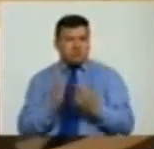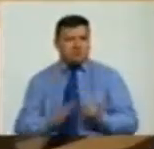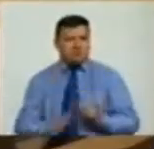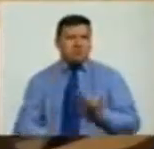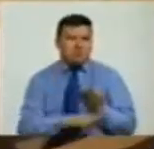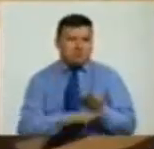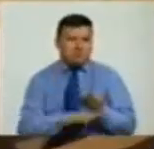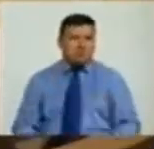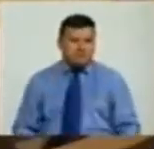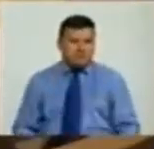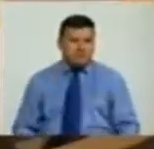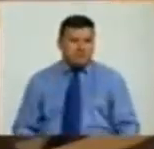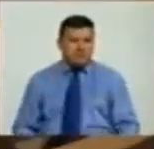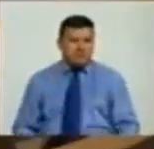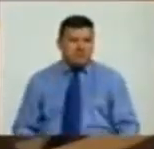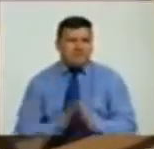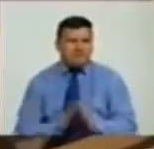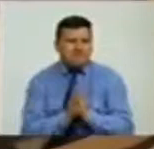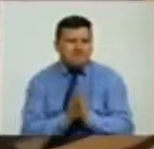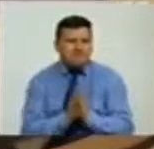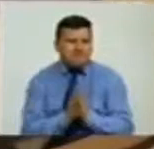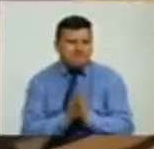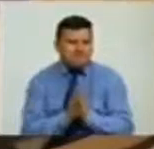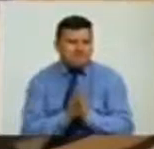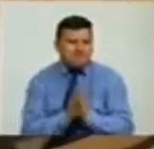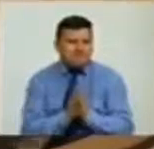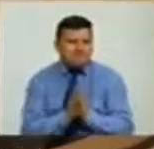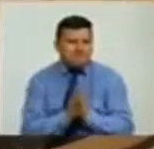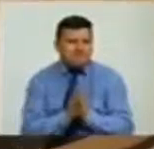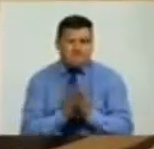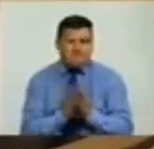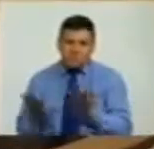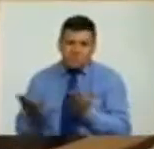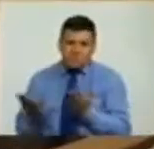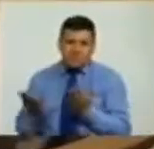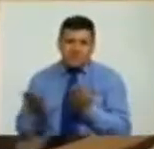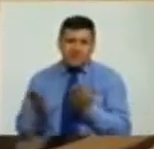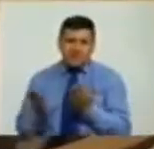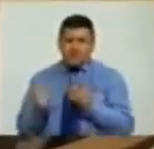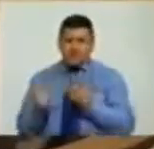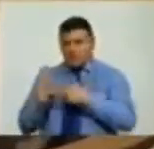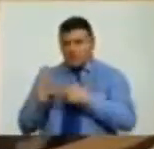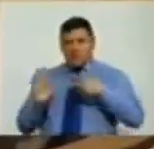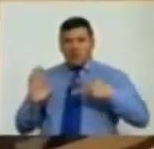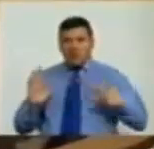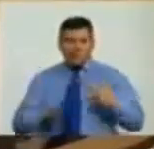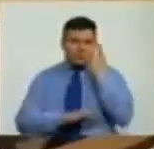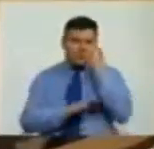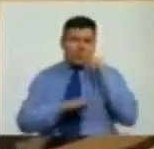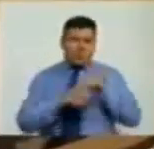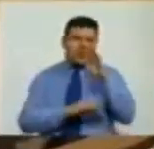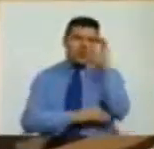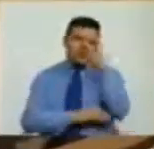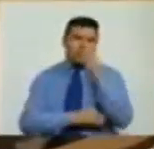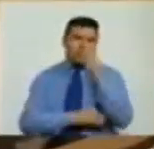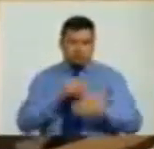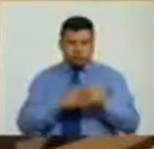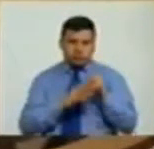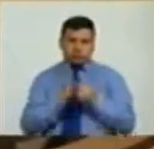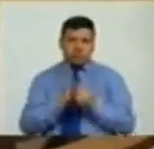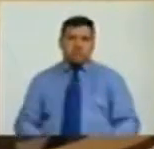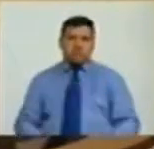pedirles, casi que suplicarles, que tengan compasión de la Constitución Política de Colombia y en